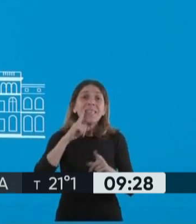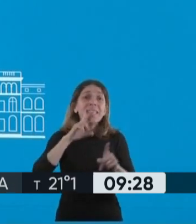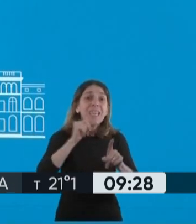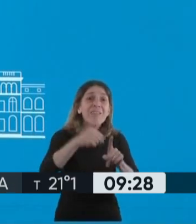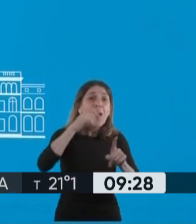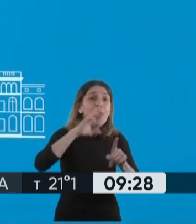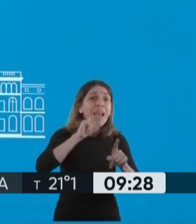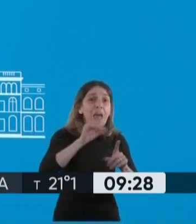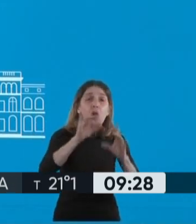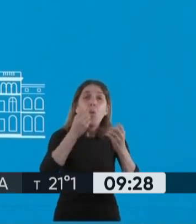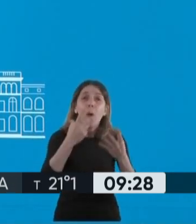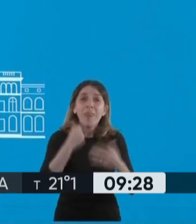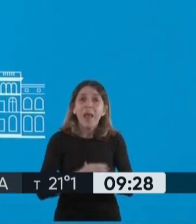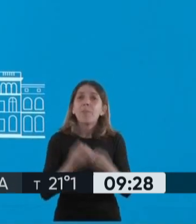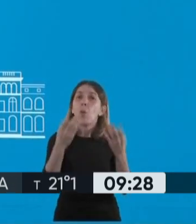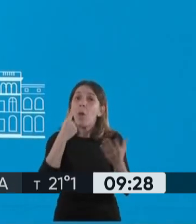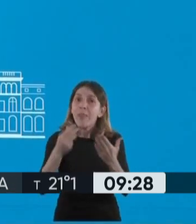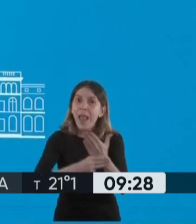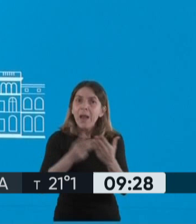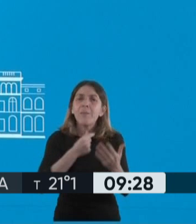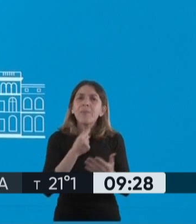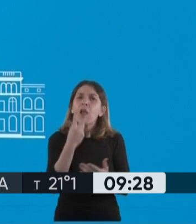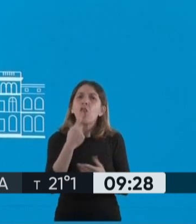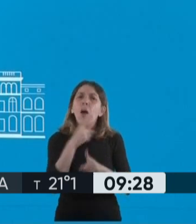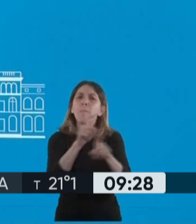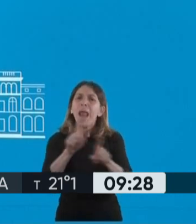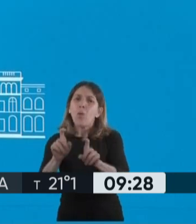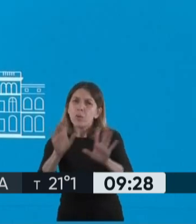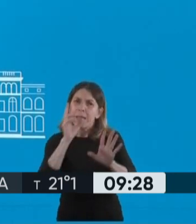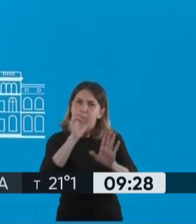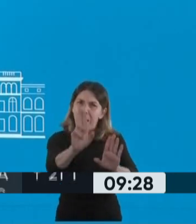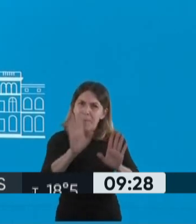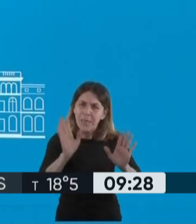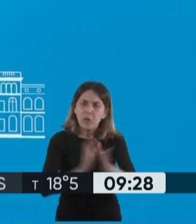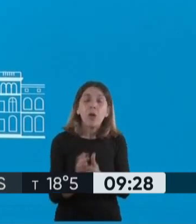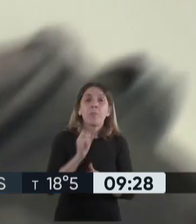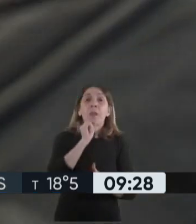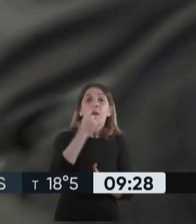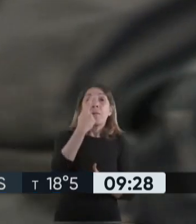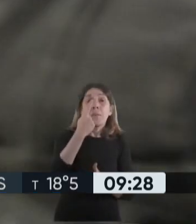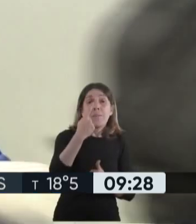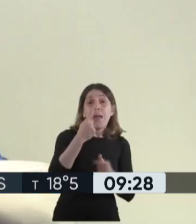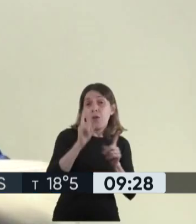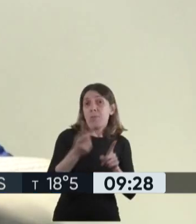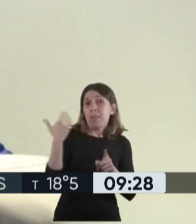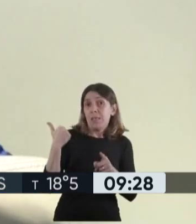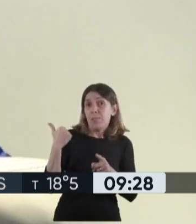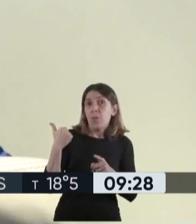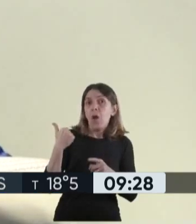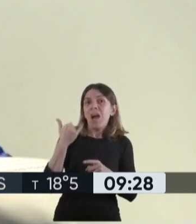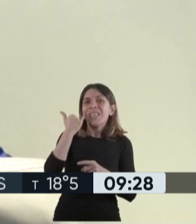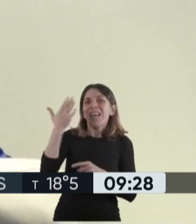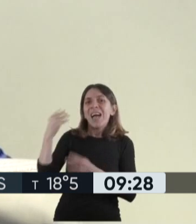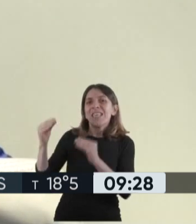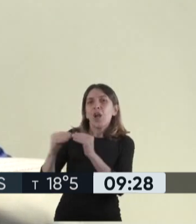Silvia Mercado, buen día. ¿Qué tal, Gabriela? Buen día. Le quiero hacer dos preguntas, permítame. Una, retomando una consulta que ya le